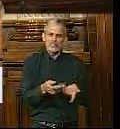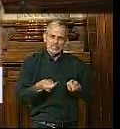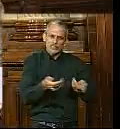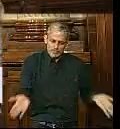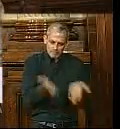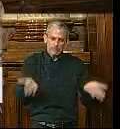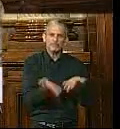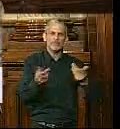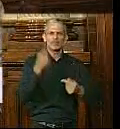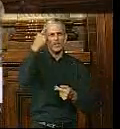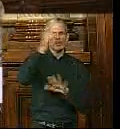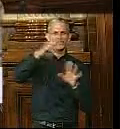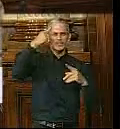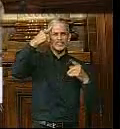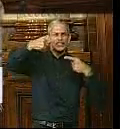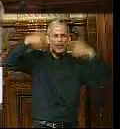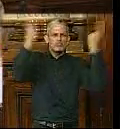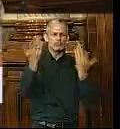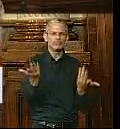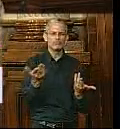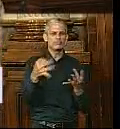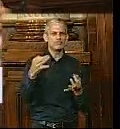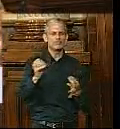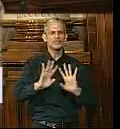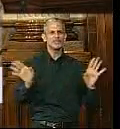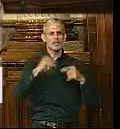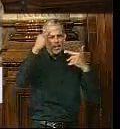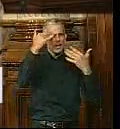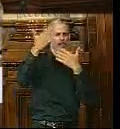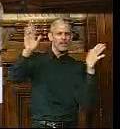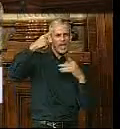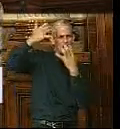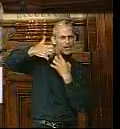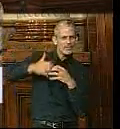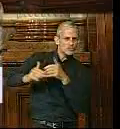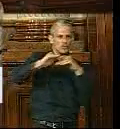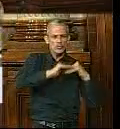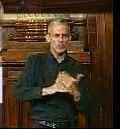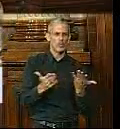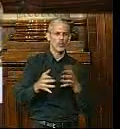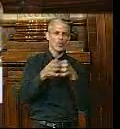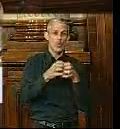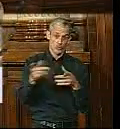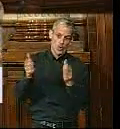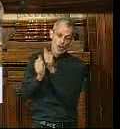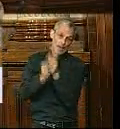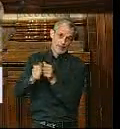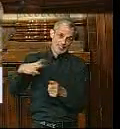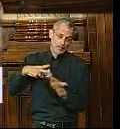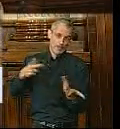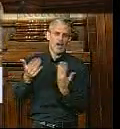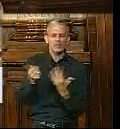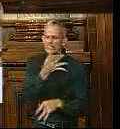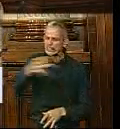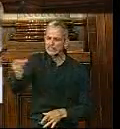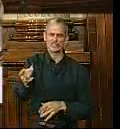la caída de los prejuicios y la reflexión colectiva con el sector privado para la contratación,